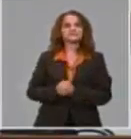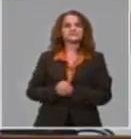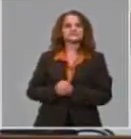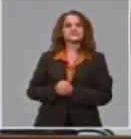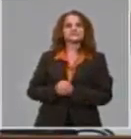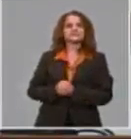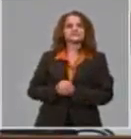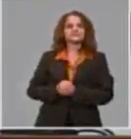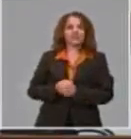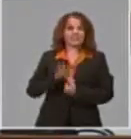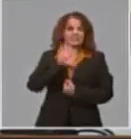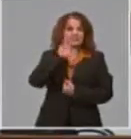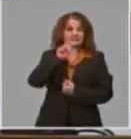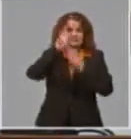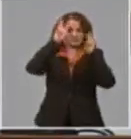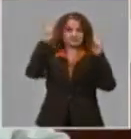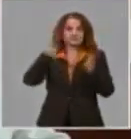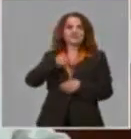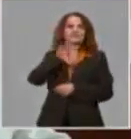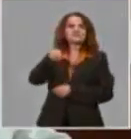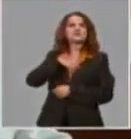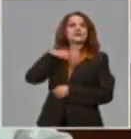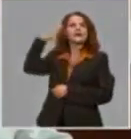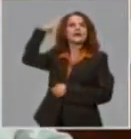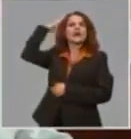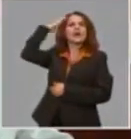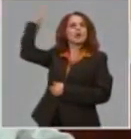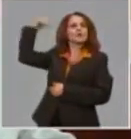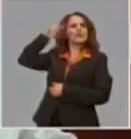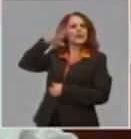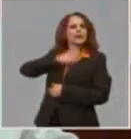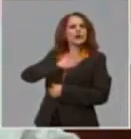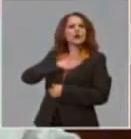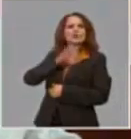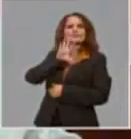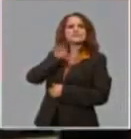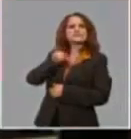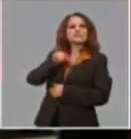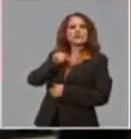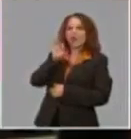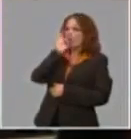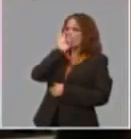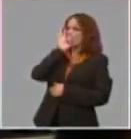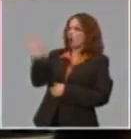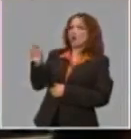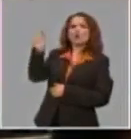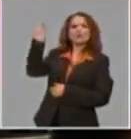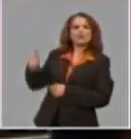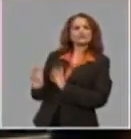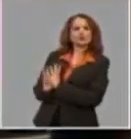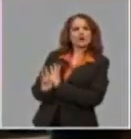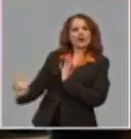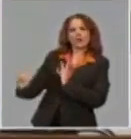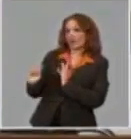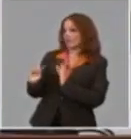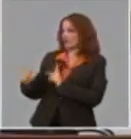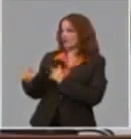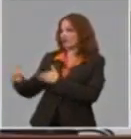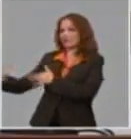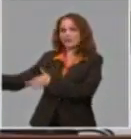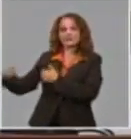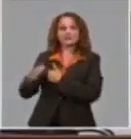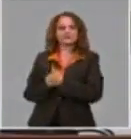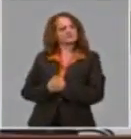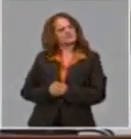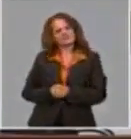gobierno ha generado una posición de odio hacia este tipo de figuras. Y eso está muy lejos de la